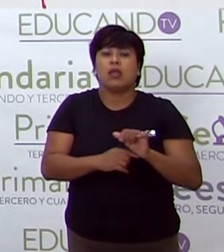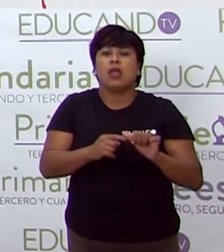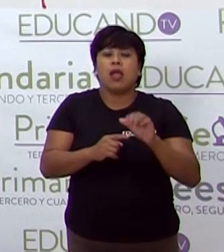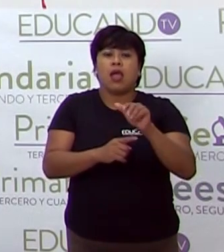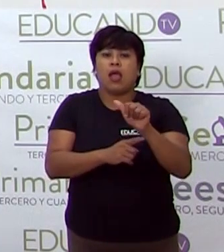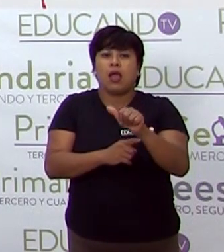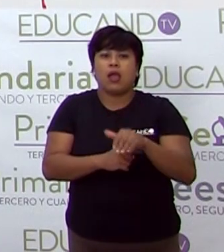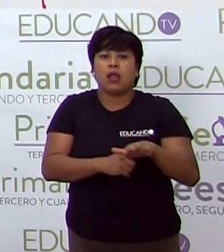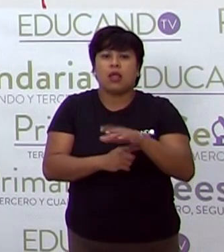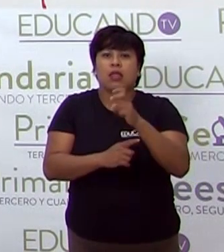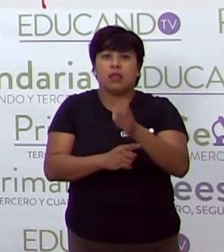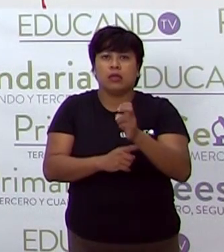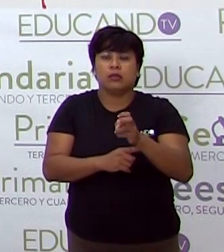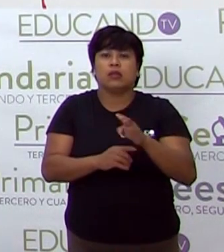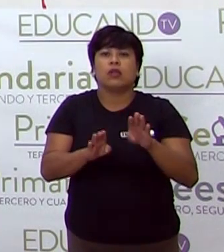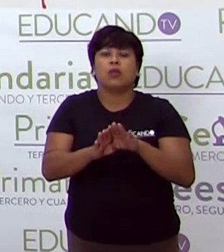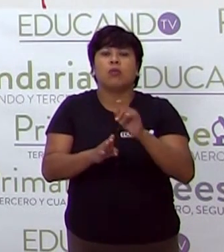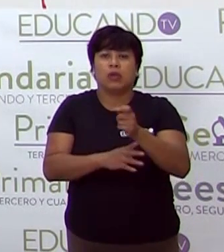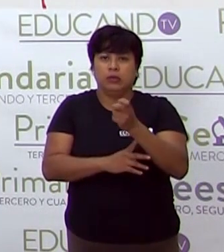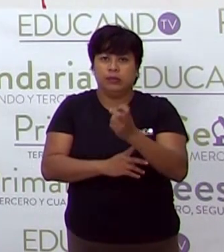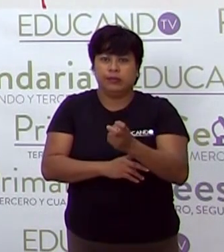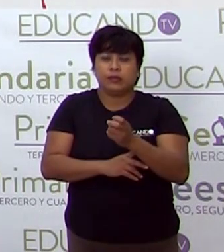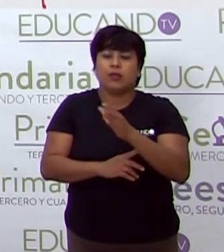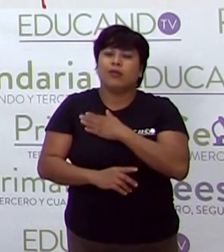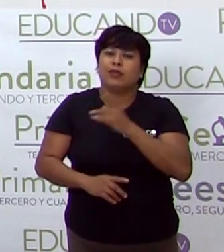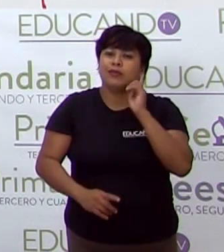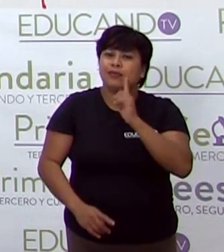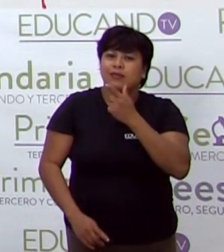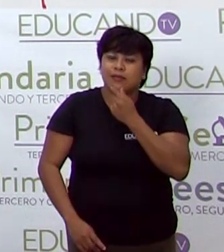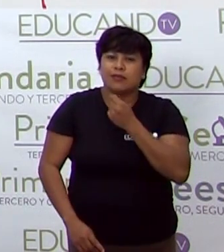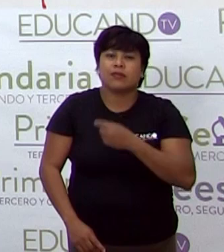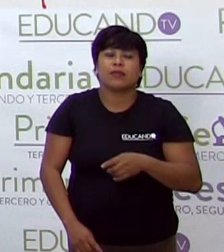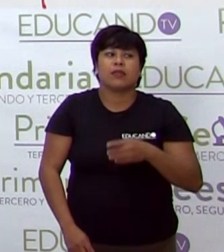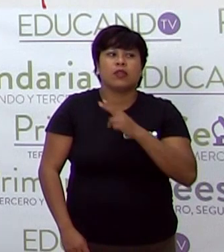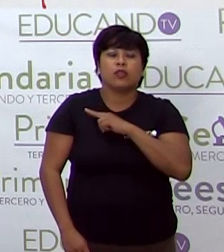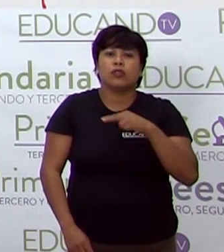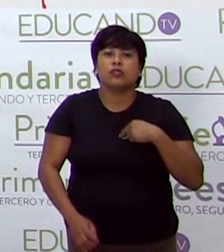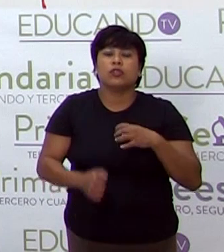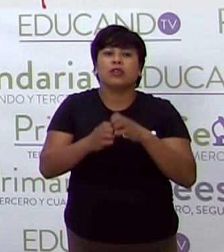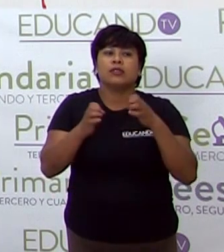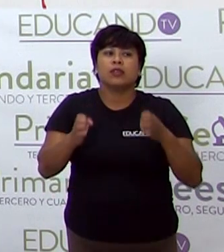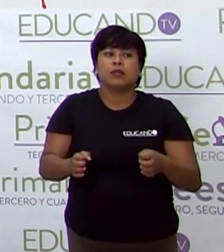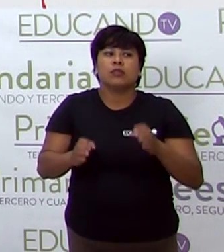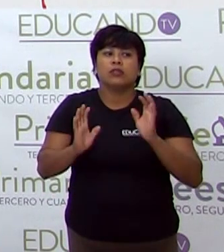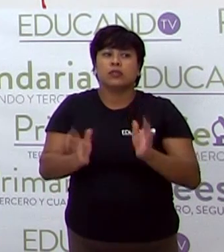esta figura geométrica que está acá. Bueno, niñas y niños, estamos ya